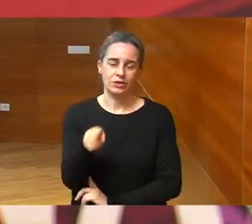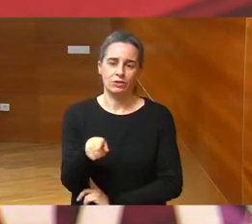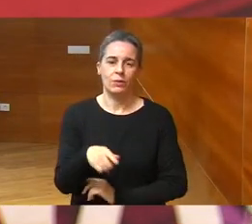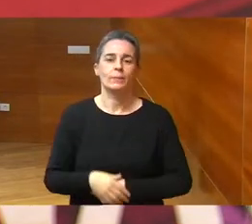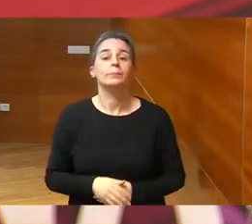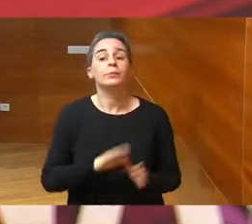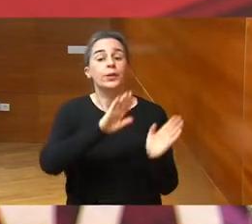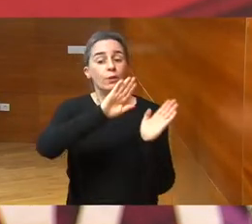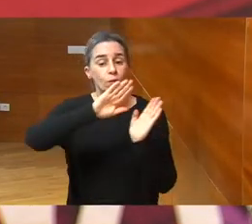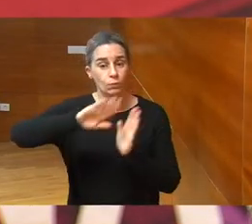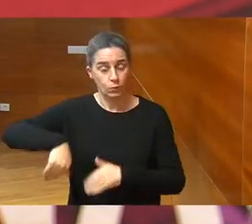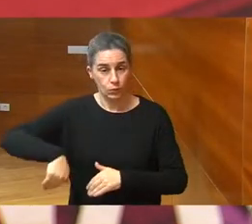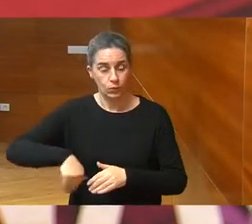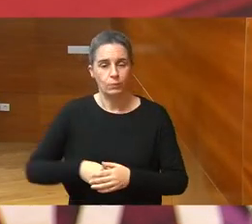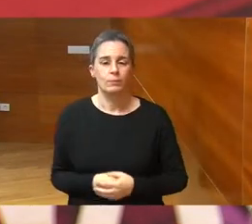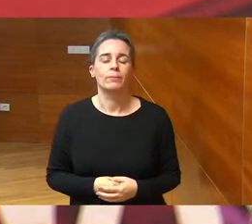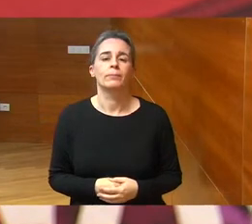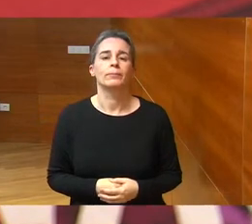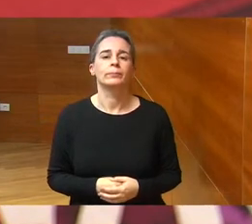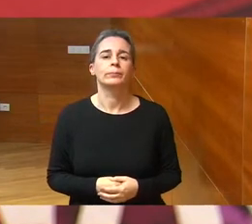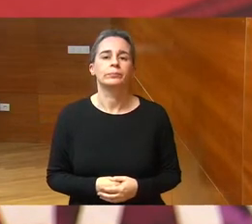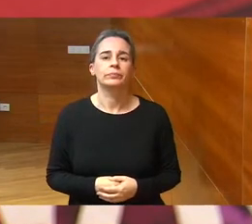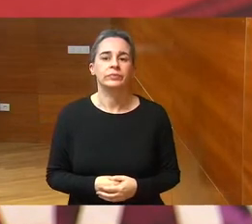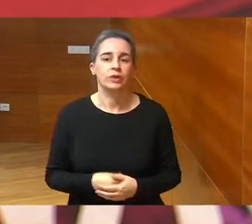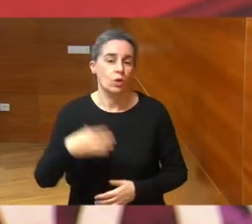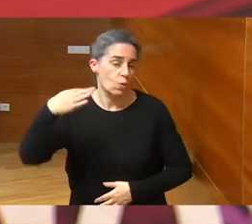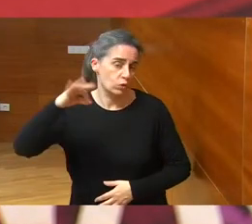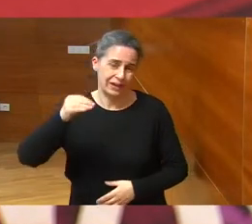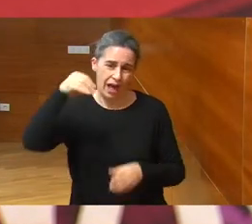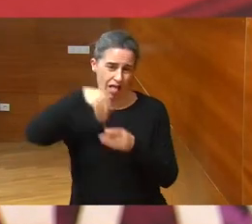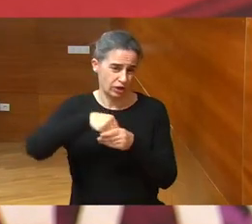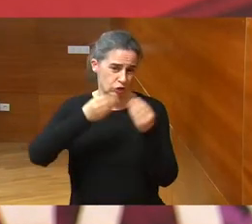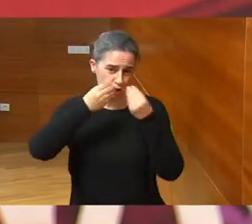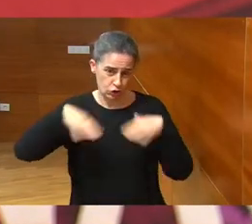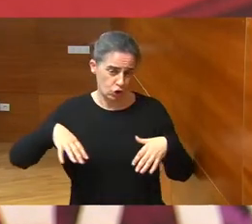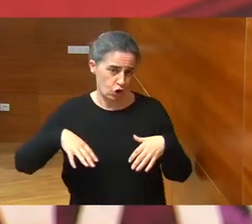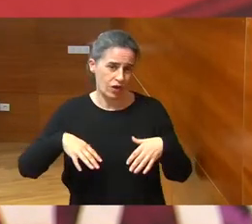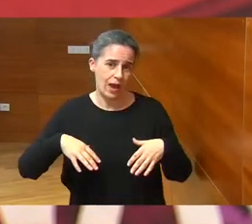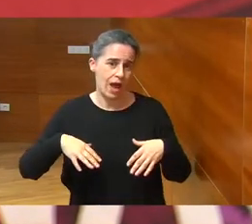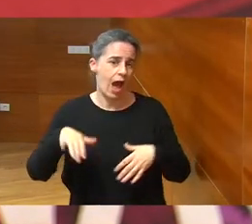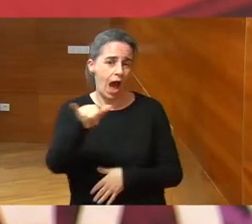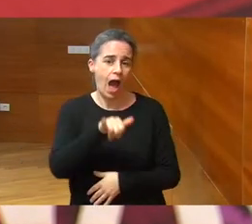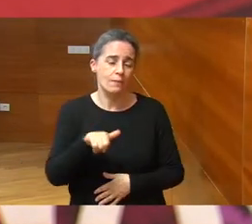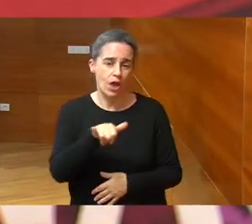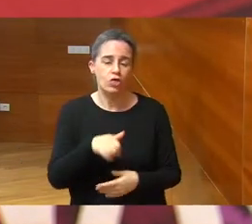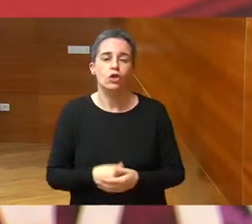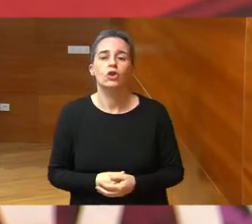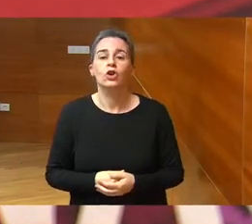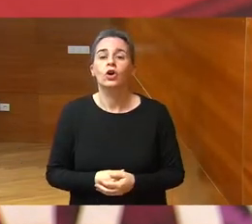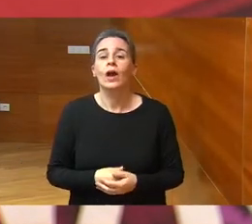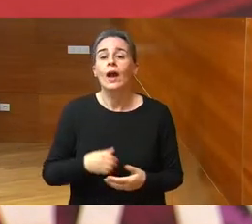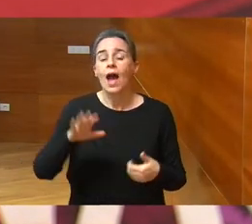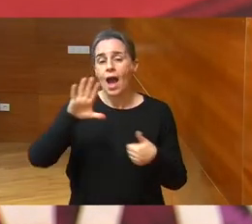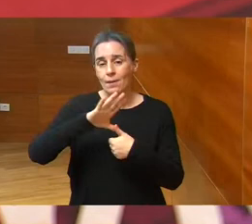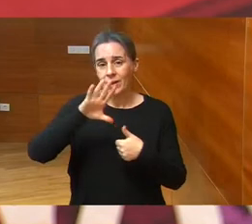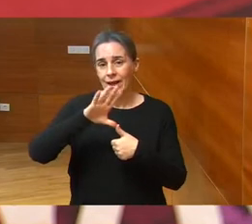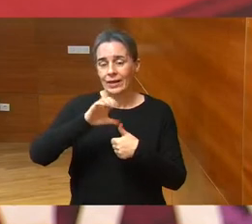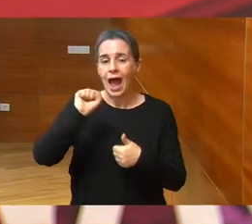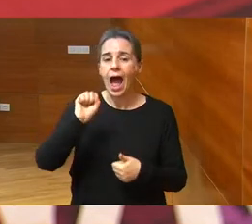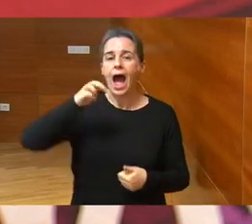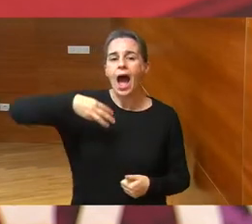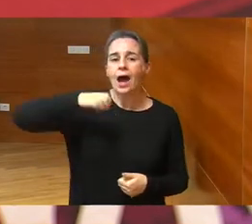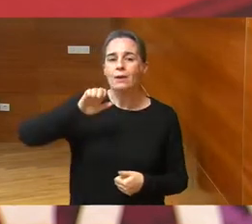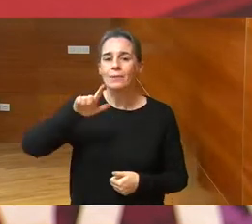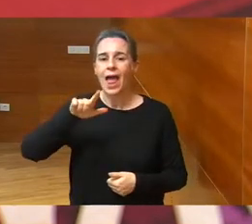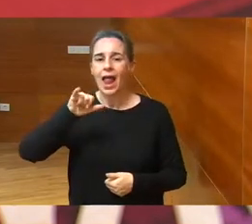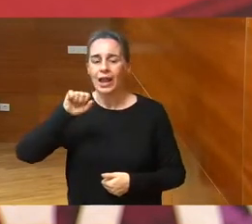única la historia de Aviación y a norteamericana Amelia que fue ya